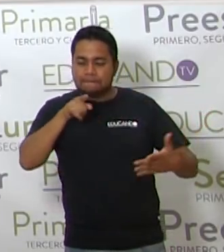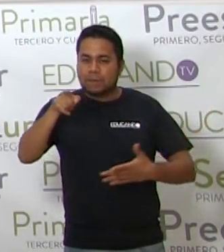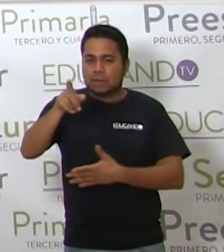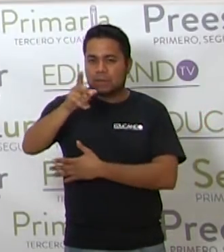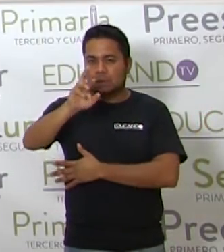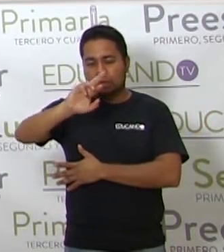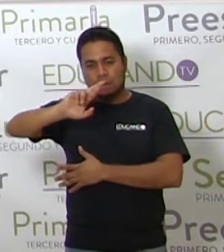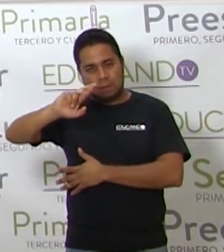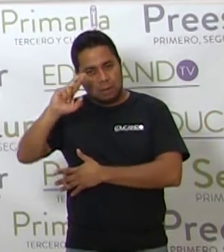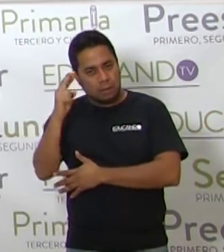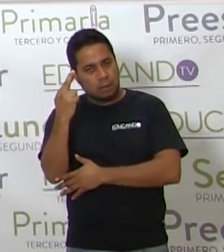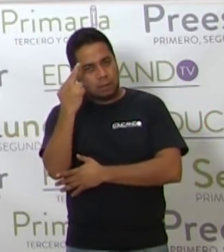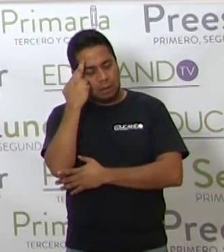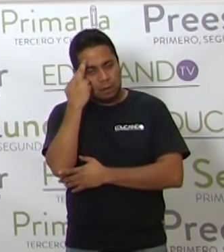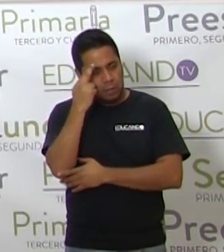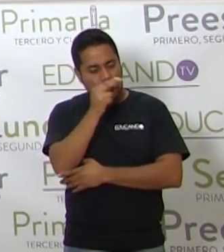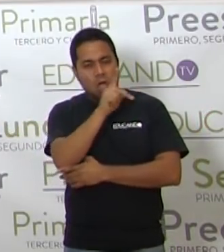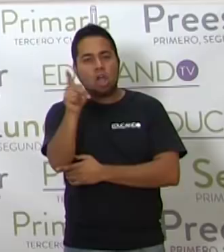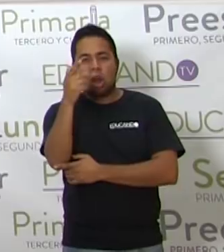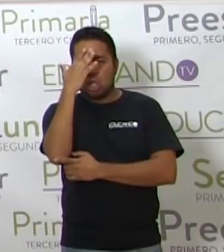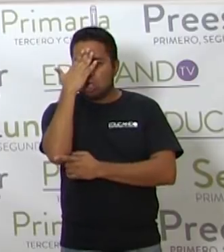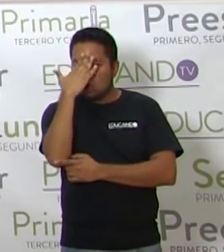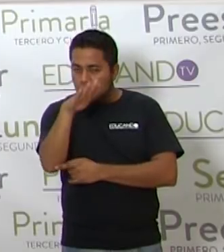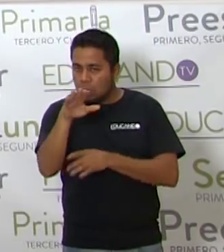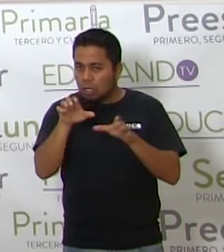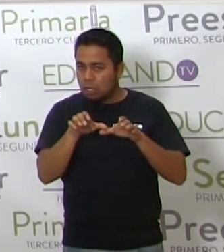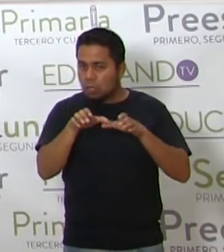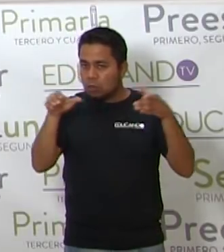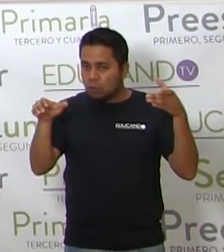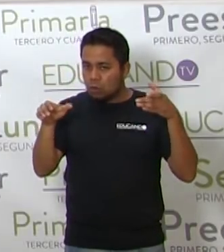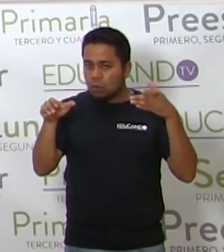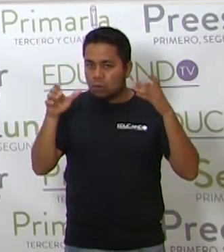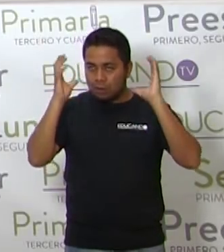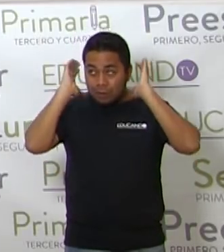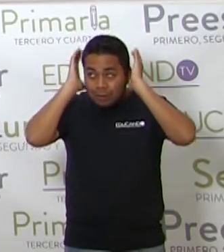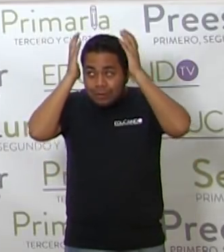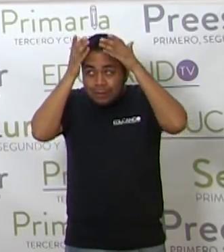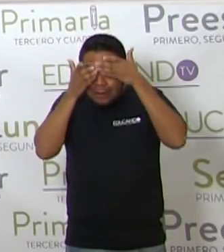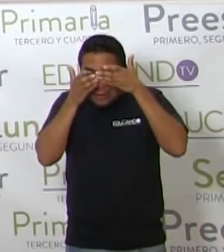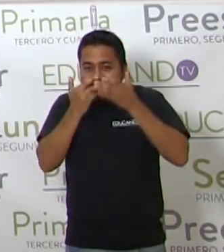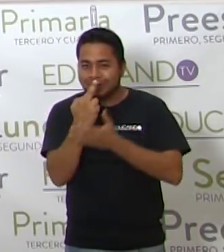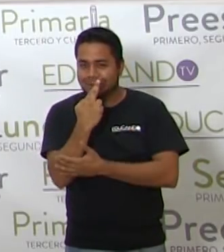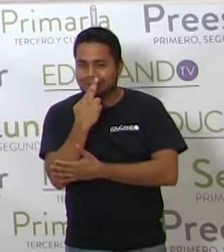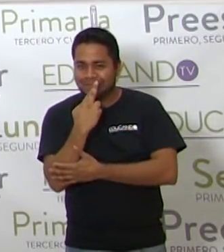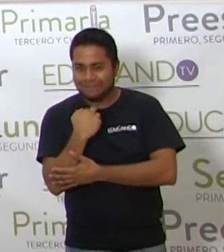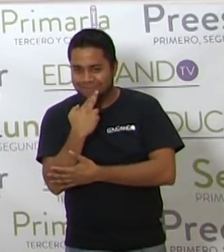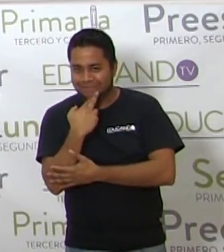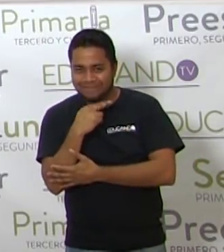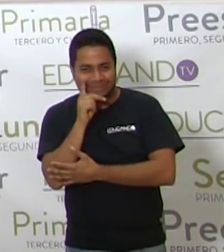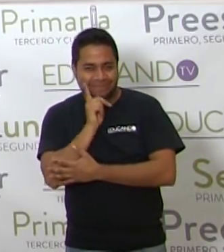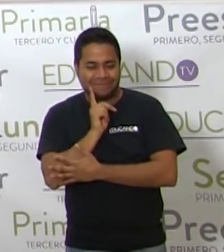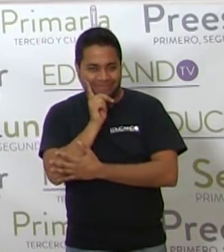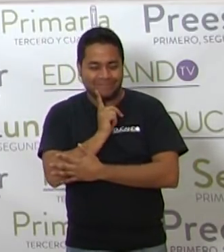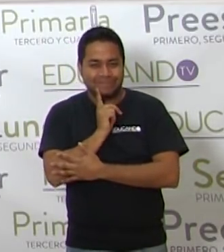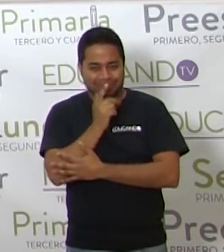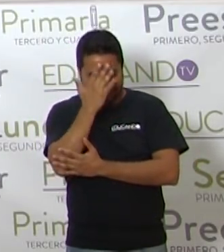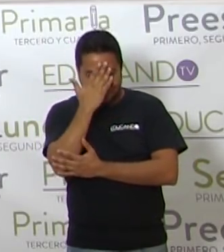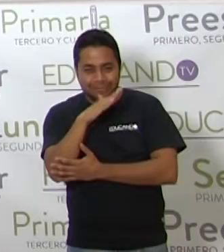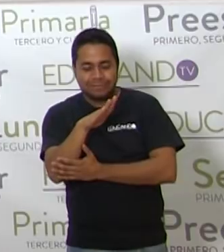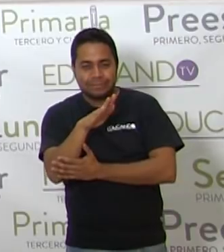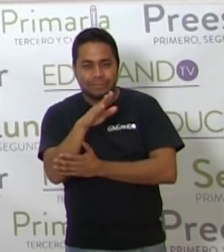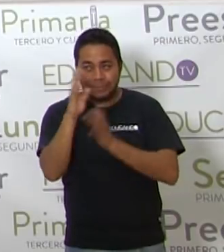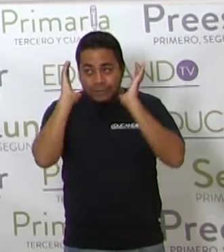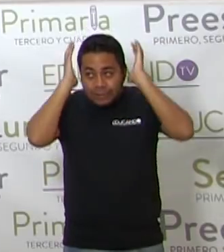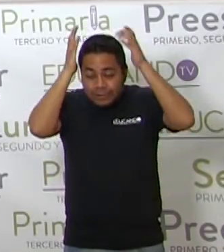recuerdes, todos conocemos el cuento de Caperucita Roja. ¿Bien? Caperucita